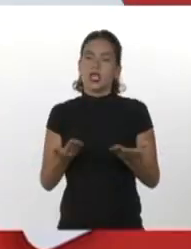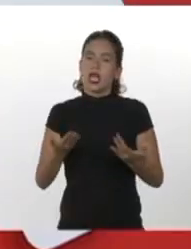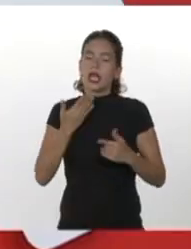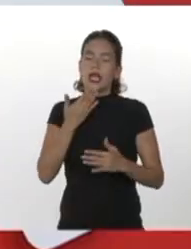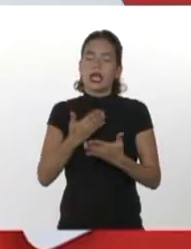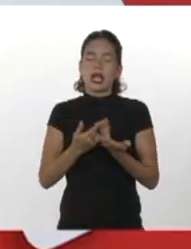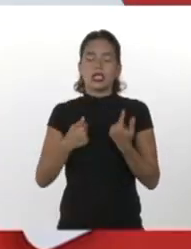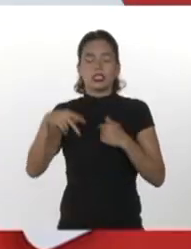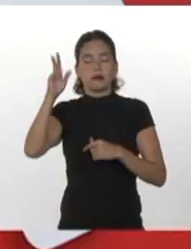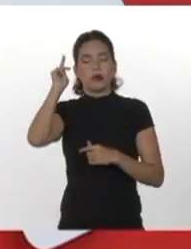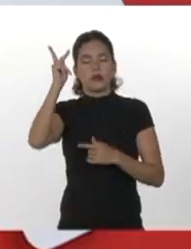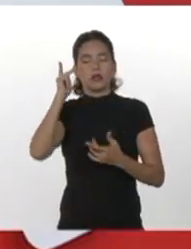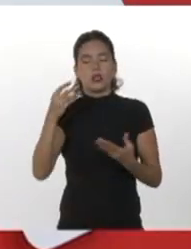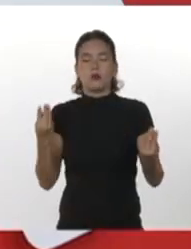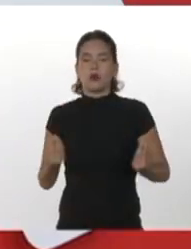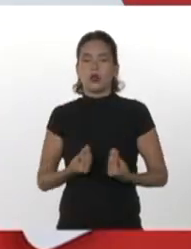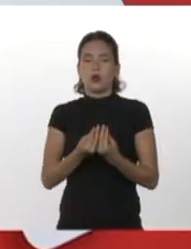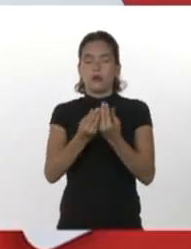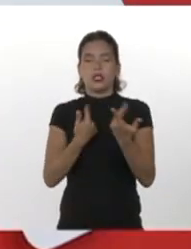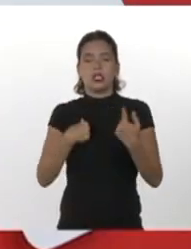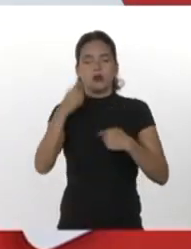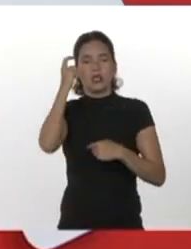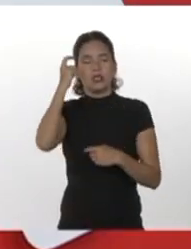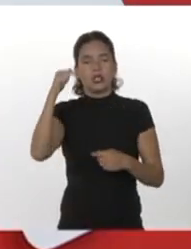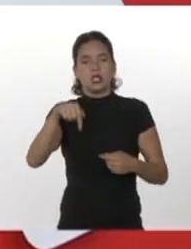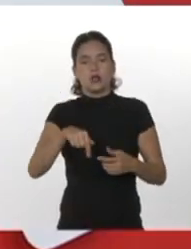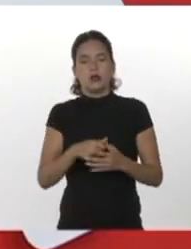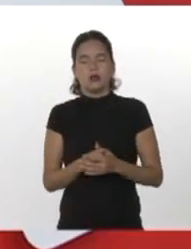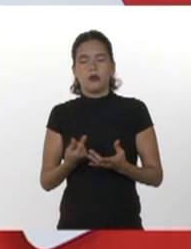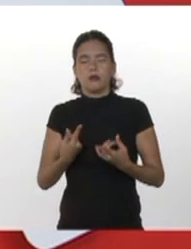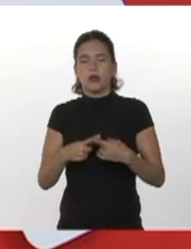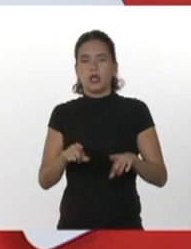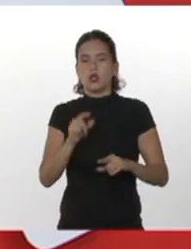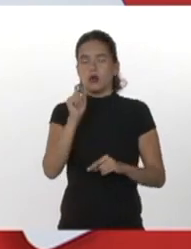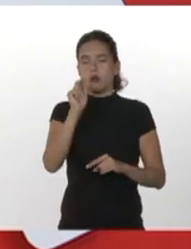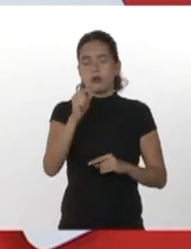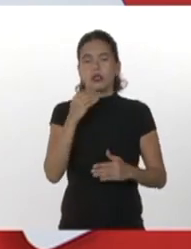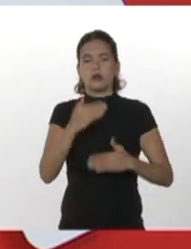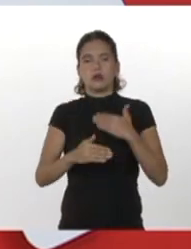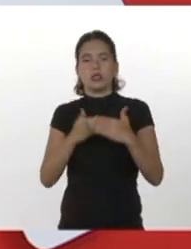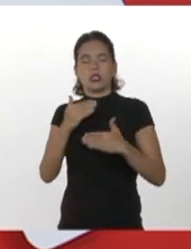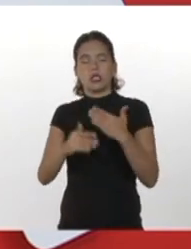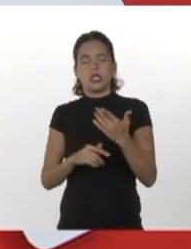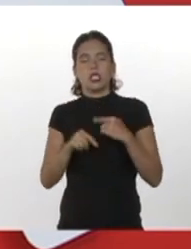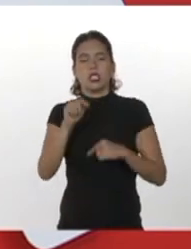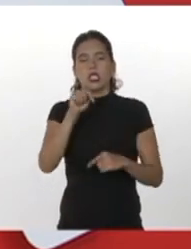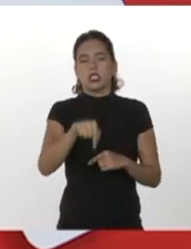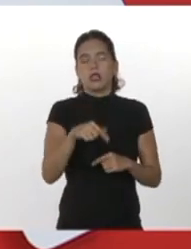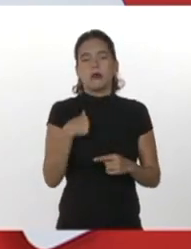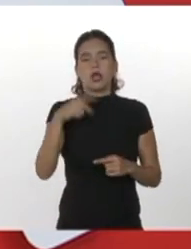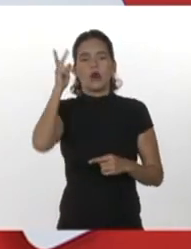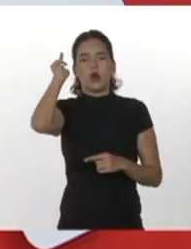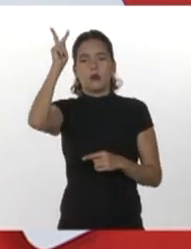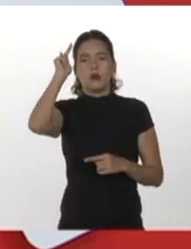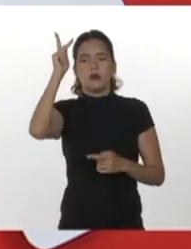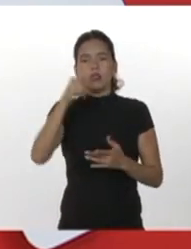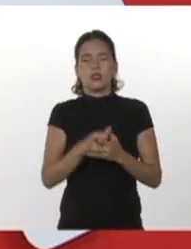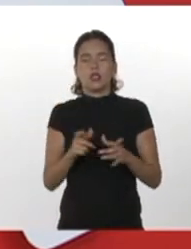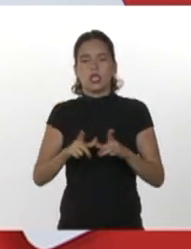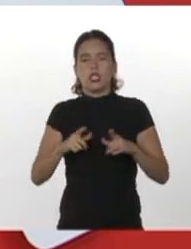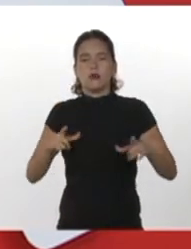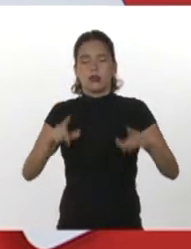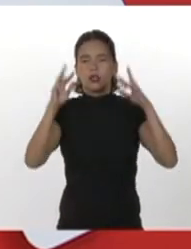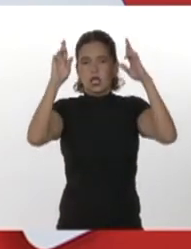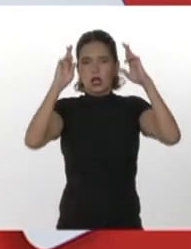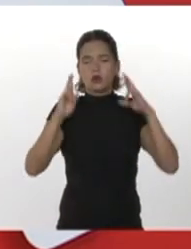Muchas gracias, profesores, por acompañarnos el día de hoy. Pero llegó el momento de continuar y esta vez con los profesores del